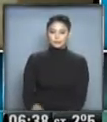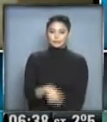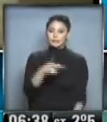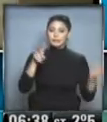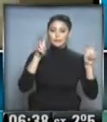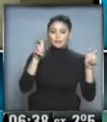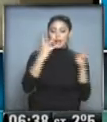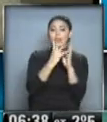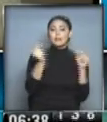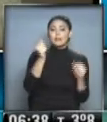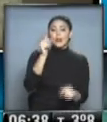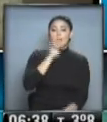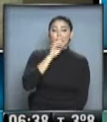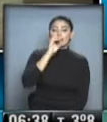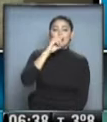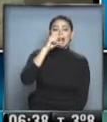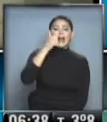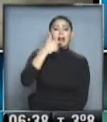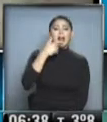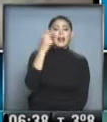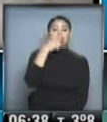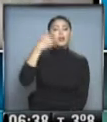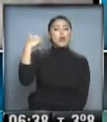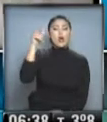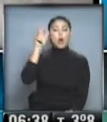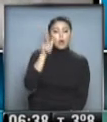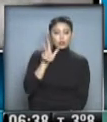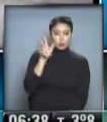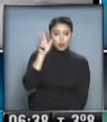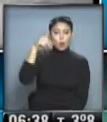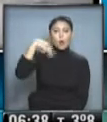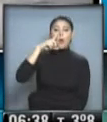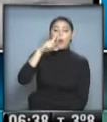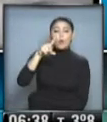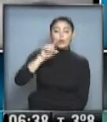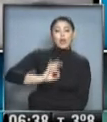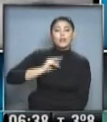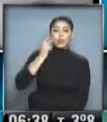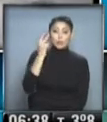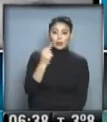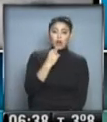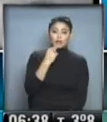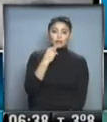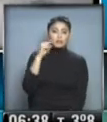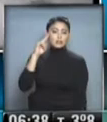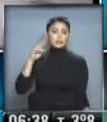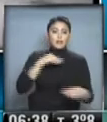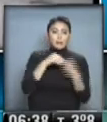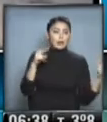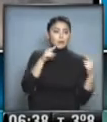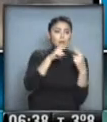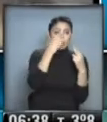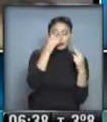La desaparición de María Cash. El 8 de julio de 2011 fue el último contacto que tuvo con la familia cuando se encontraba en